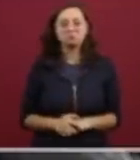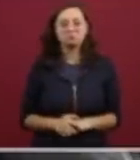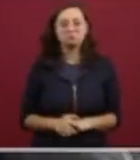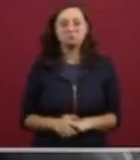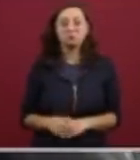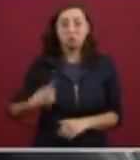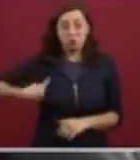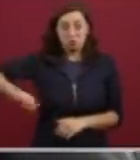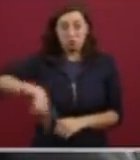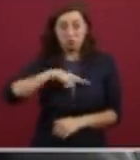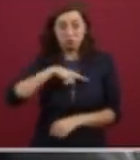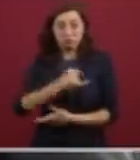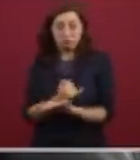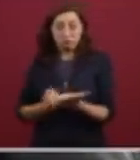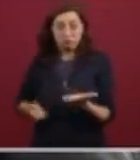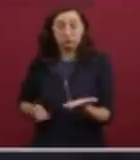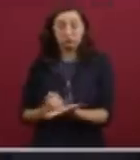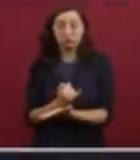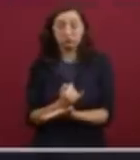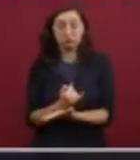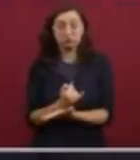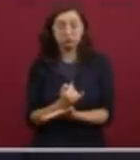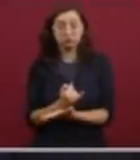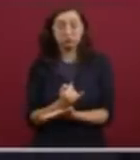íbamos nosotros a